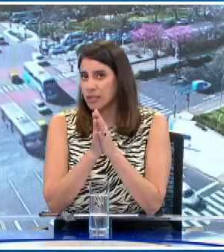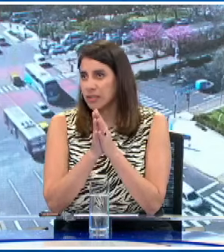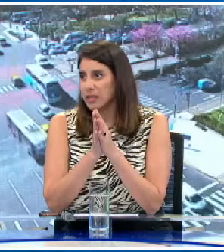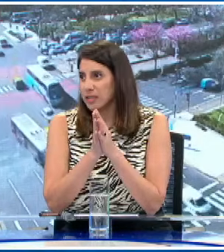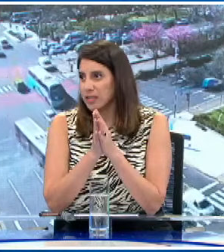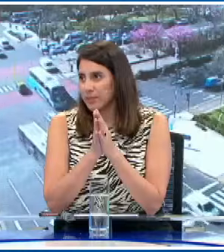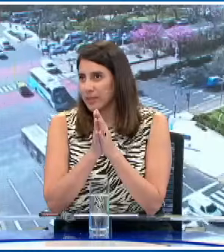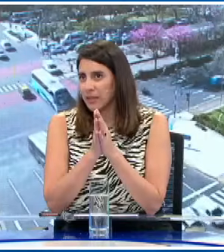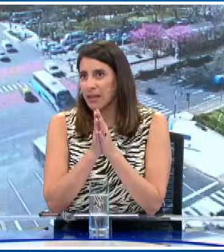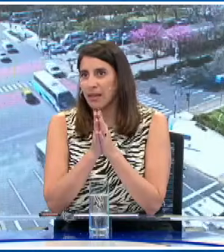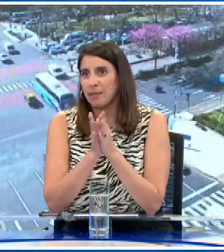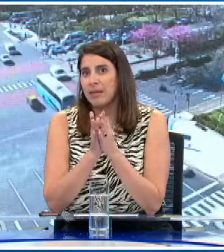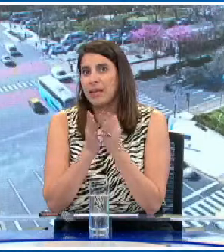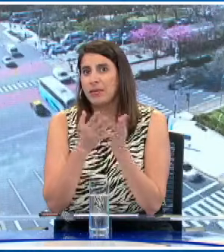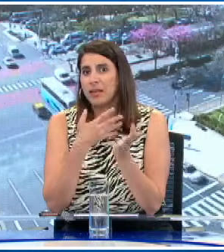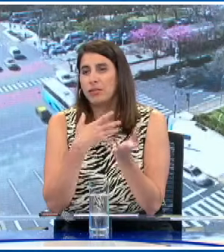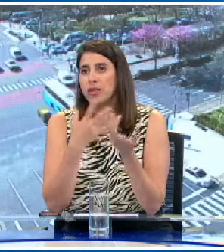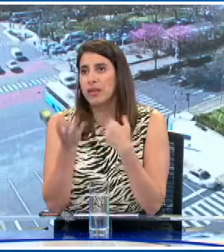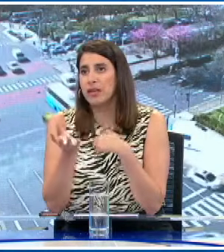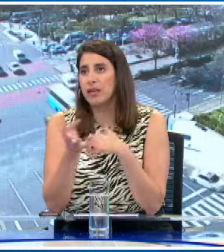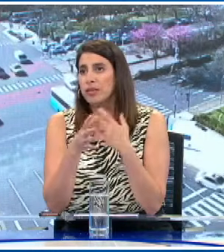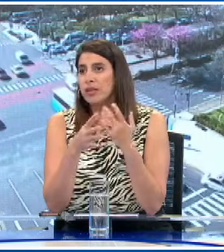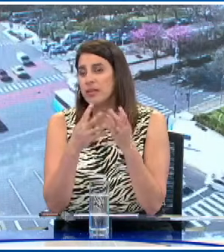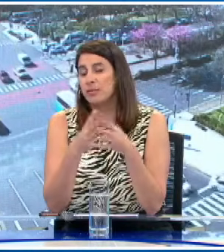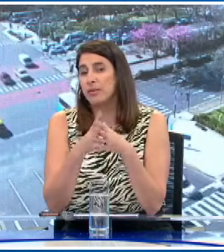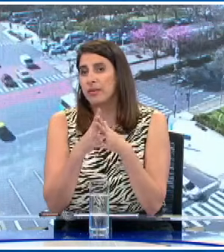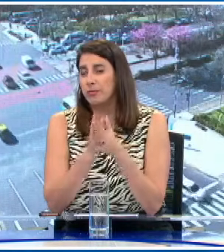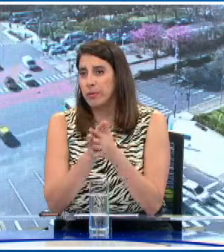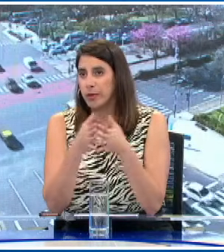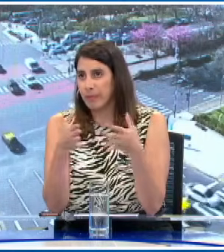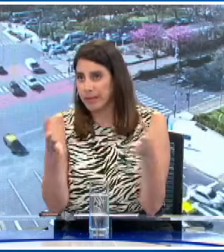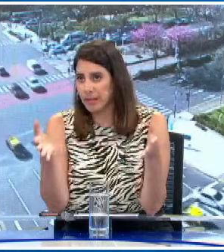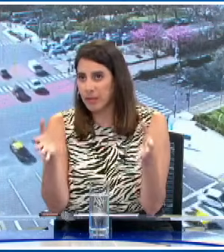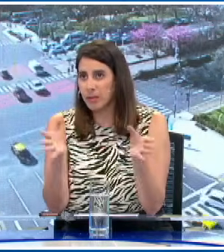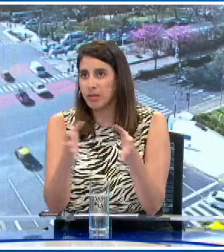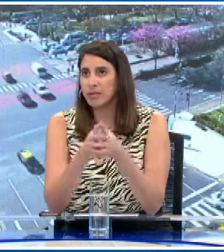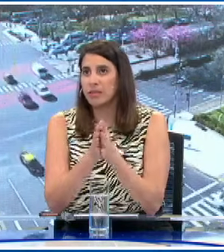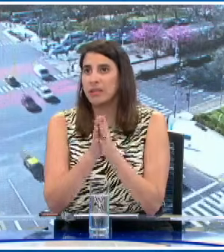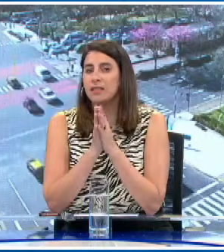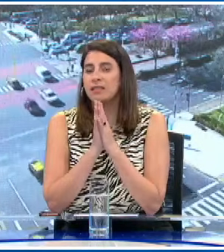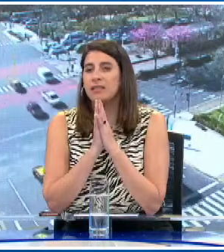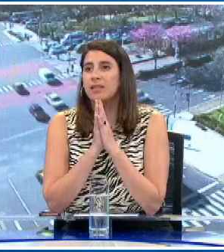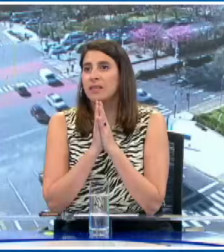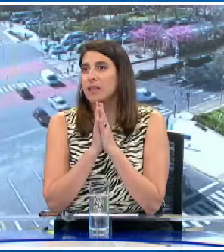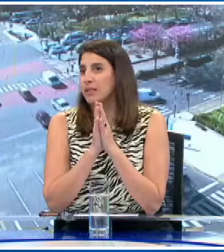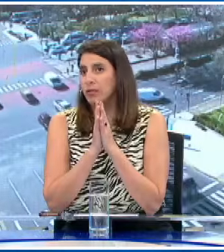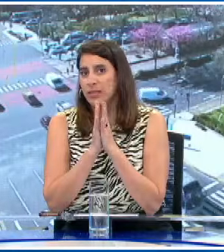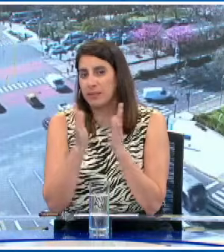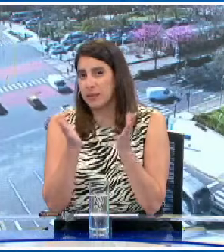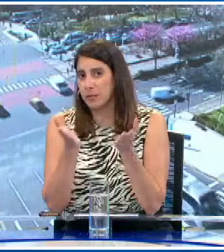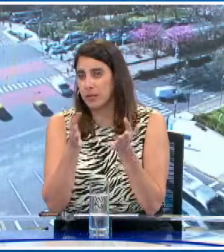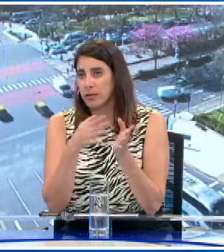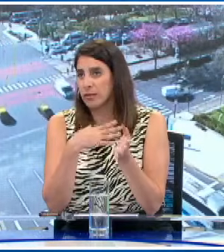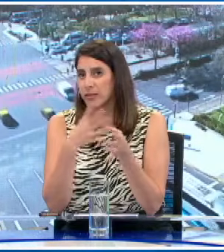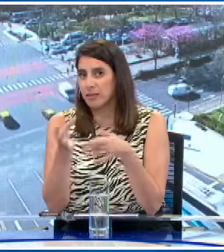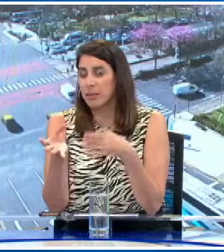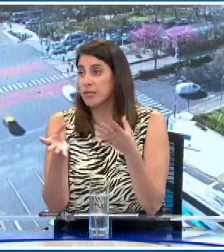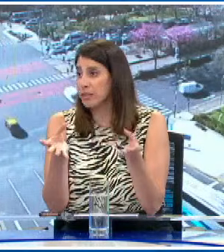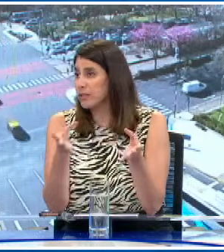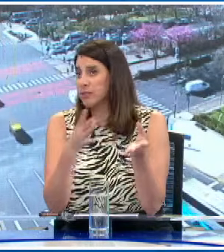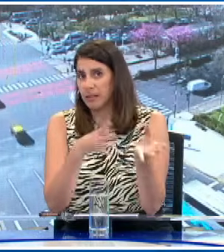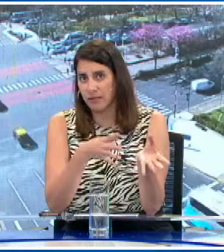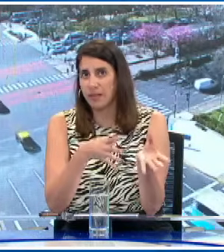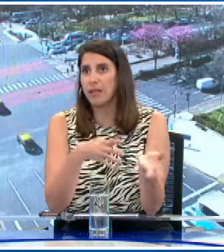la noche, que veíamos algunos legisladores que se mostraban muy combativos, algunos que decían que no estaban de acuerdo con